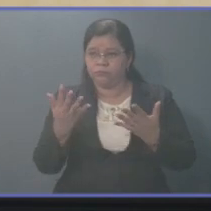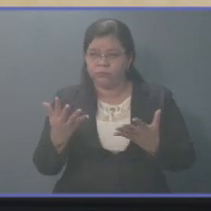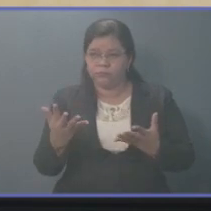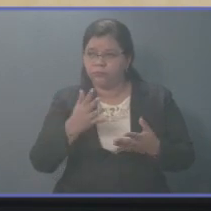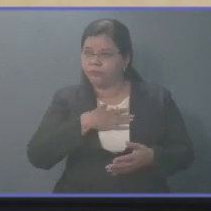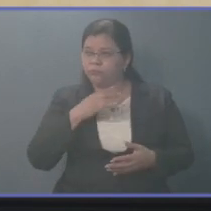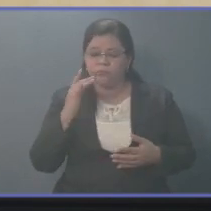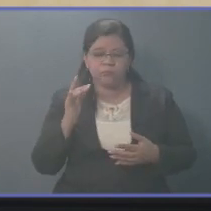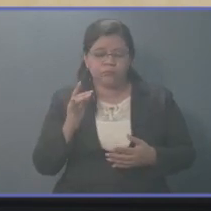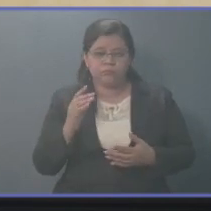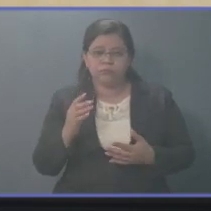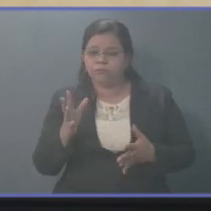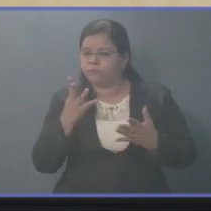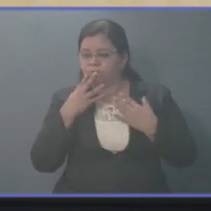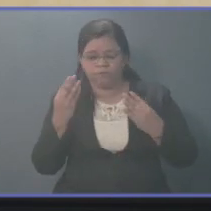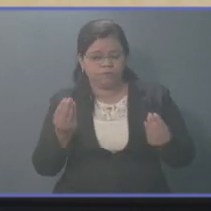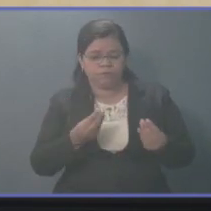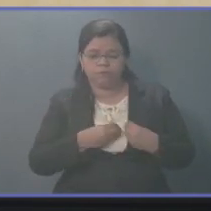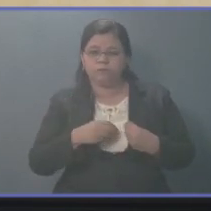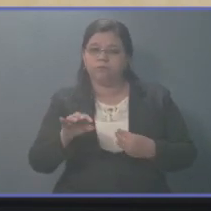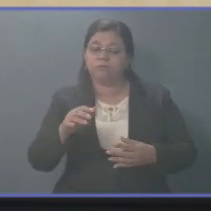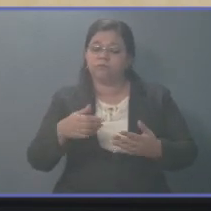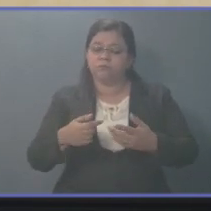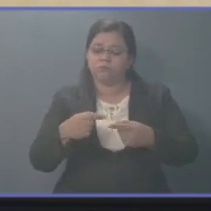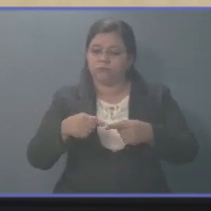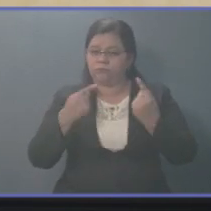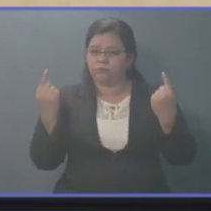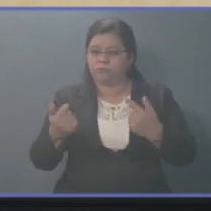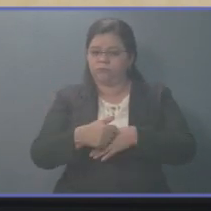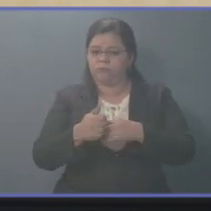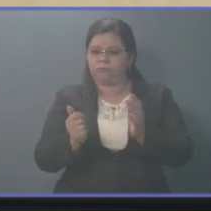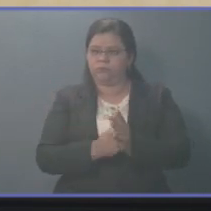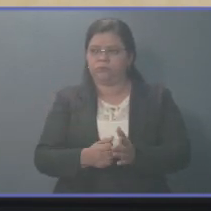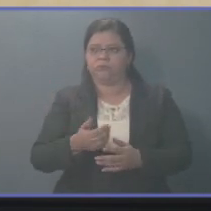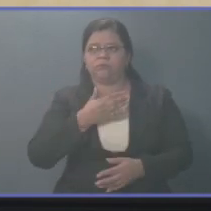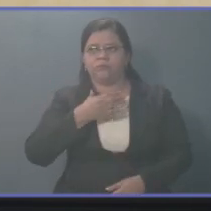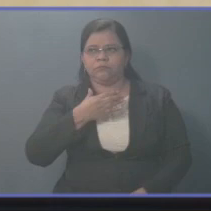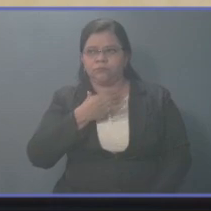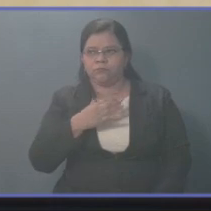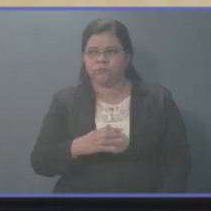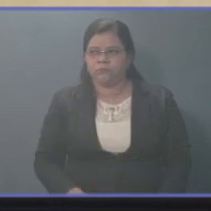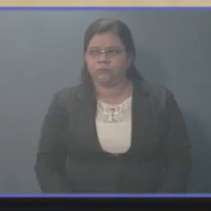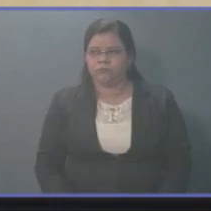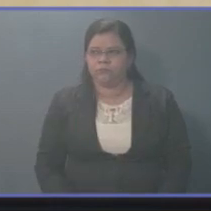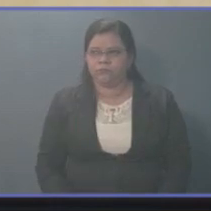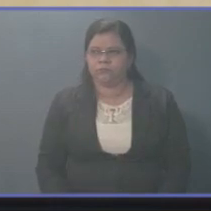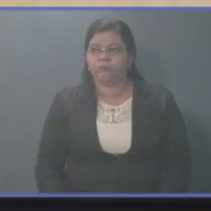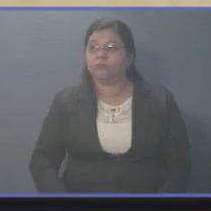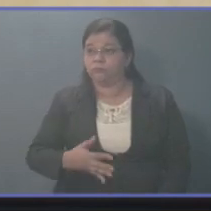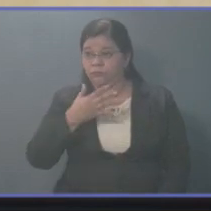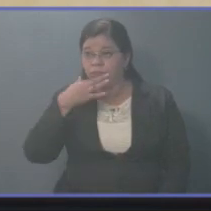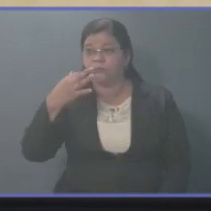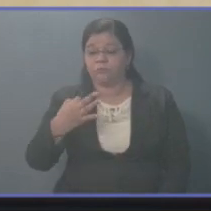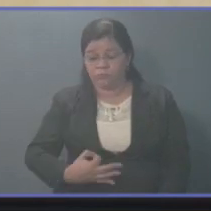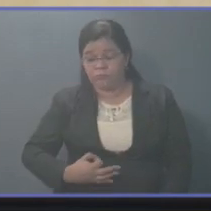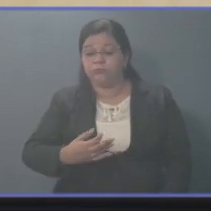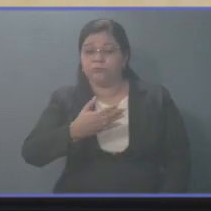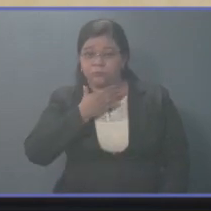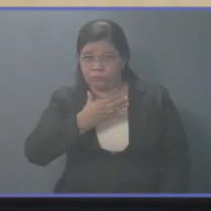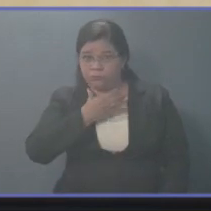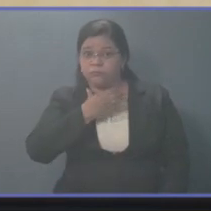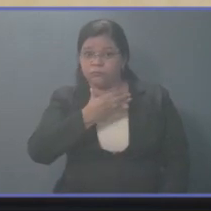disgusta contra la actuación de la Asamblea es un poco complicado. Esto es duro realmente.